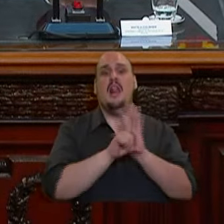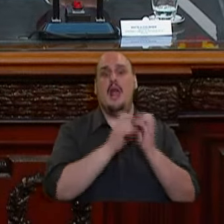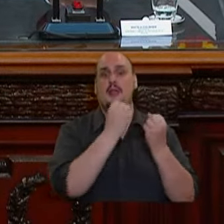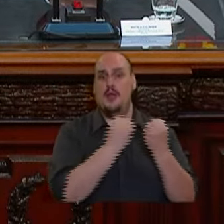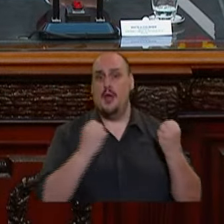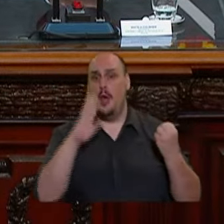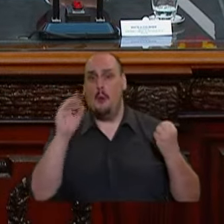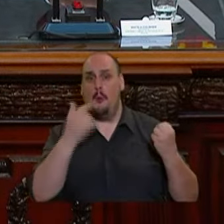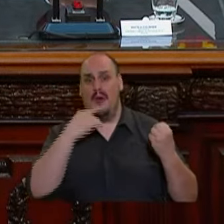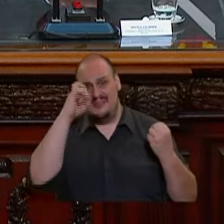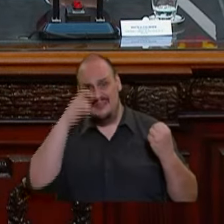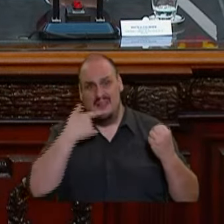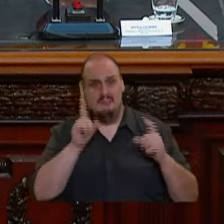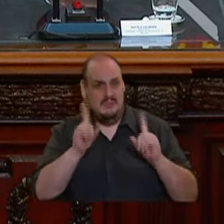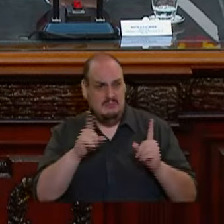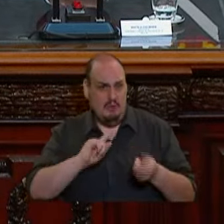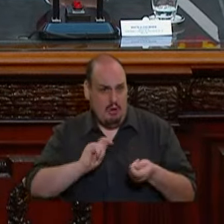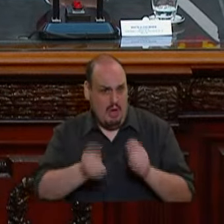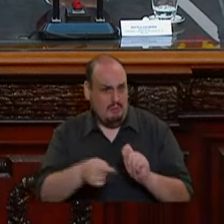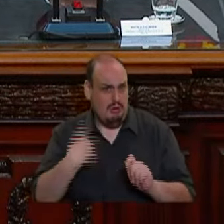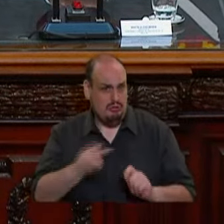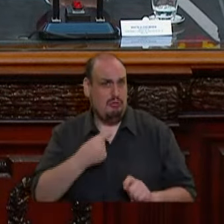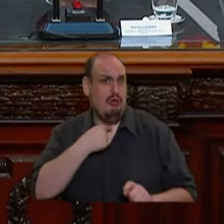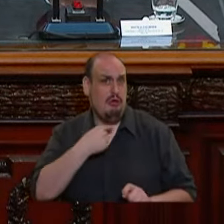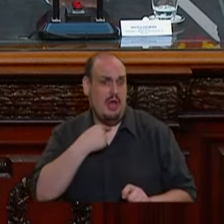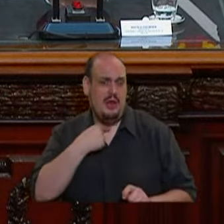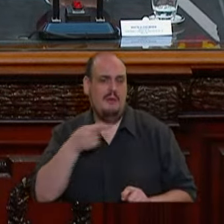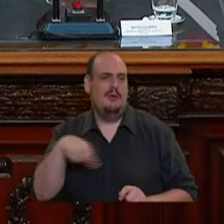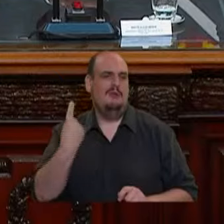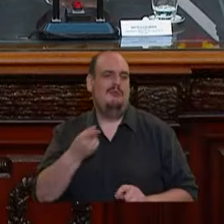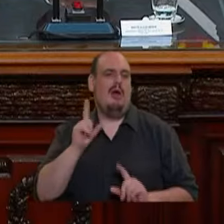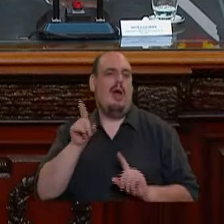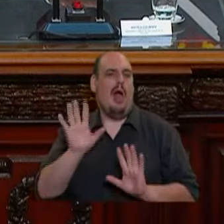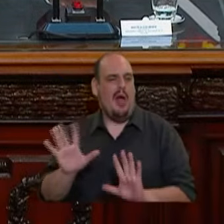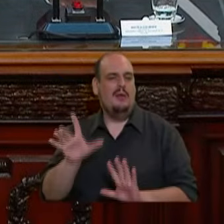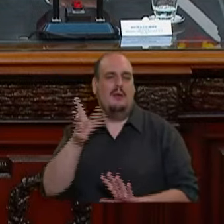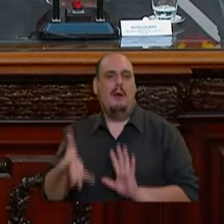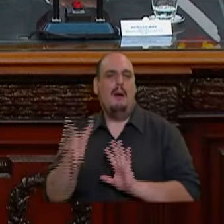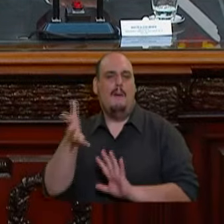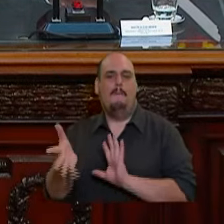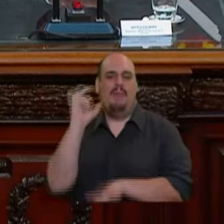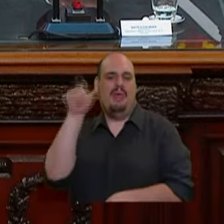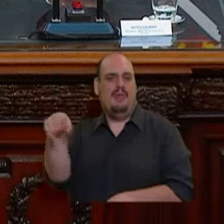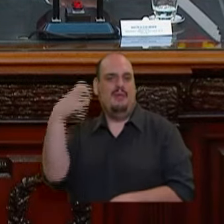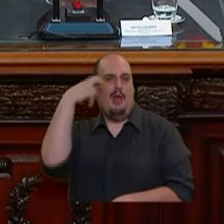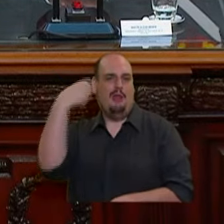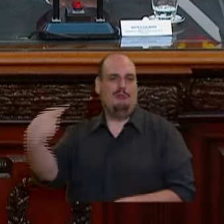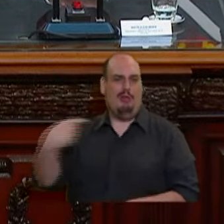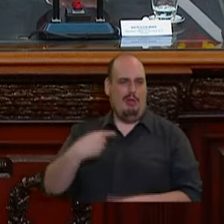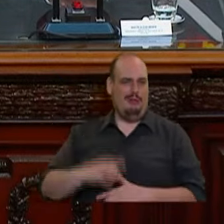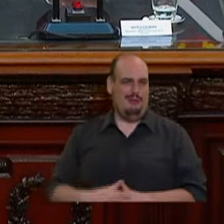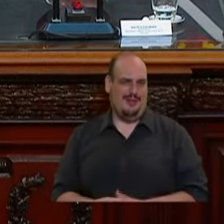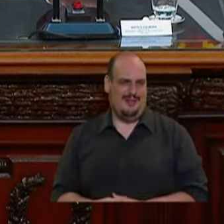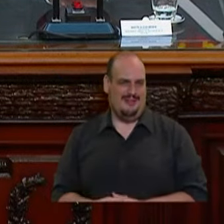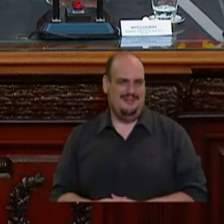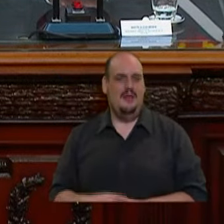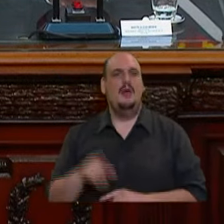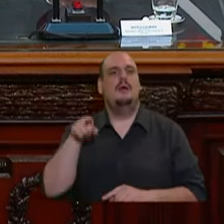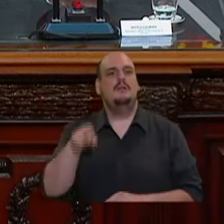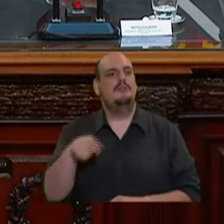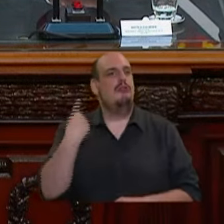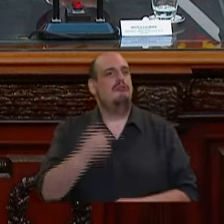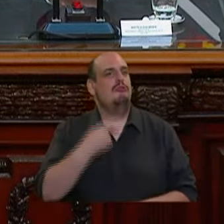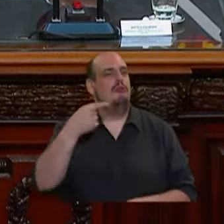cambios en los que queremos avanzar, demuestra cabalmente este punto. Una ley que tiene como norte volver a abrazar el modelo de la